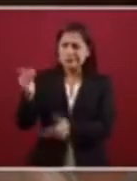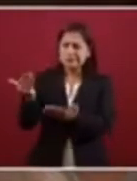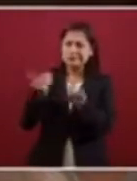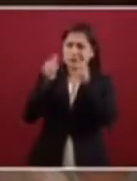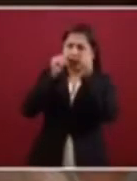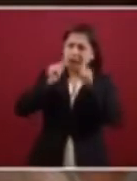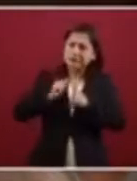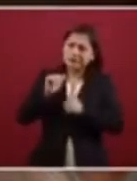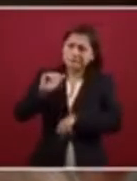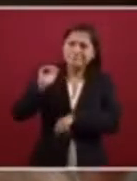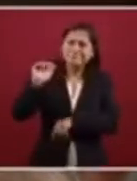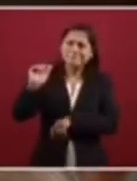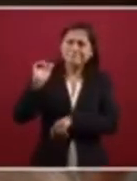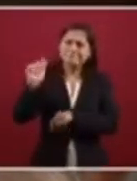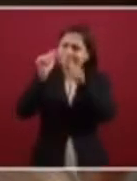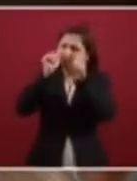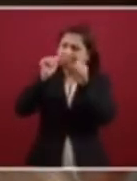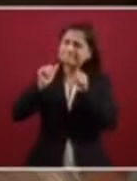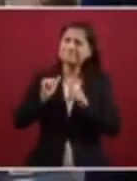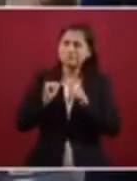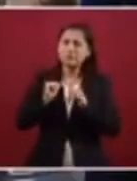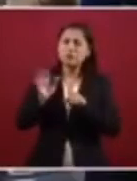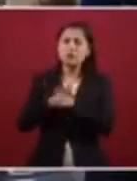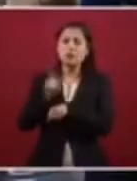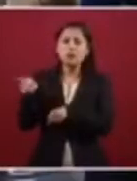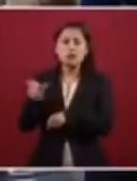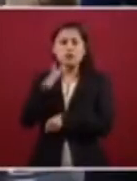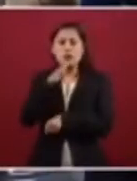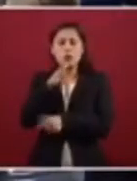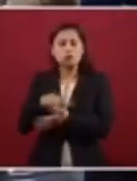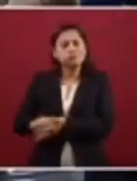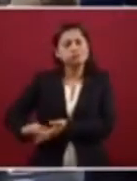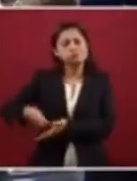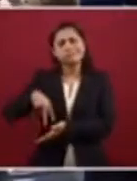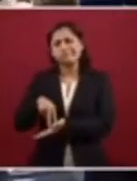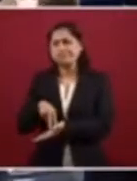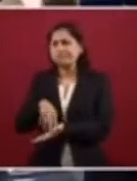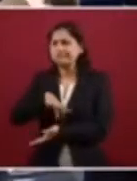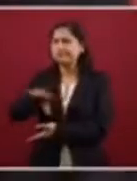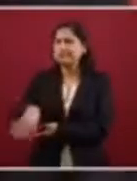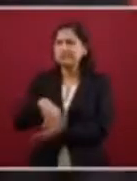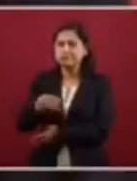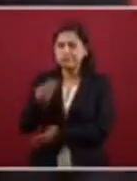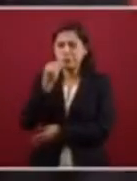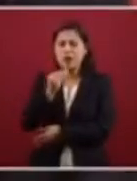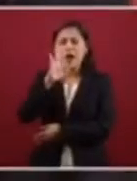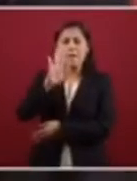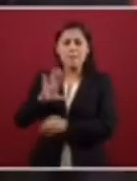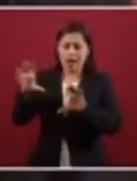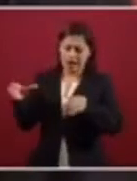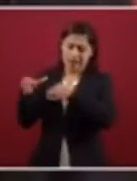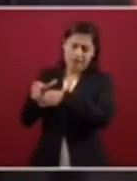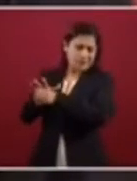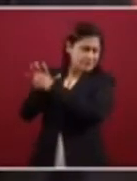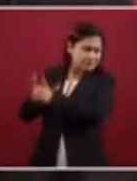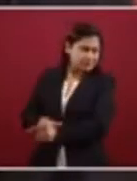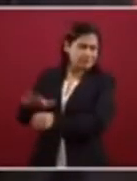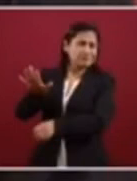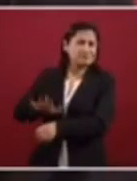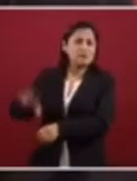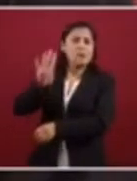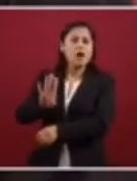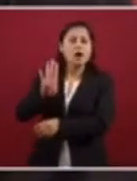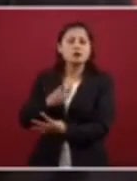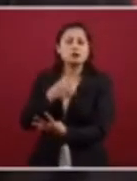pueden ni salir a comprar alimento para poder seguir viviendo donde están como encarcelados, encapsulados, dice la